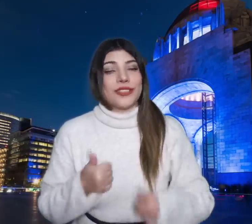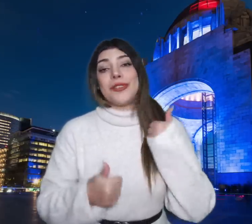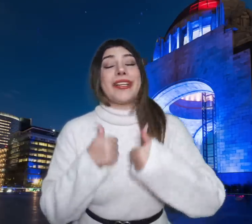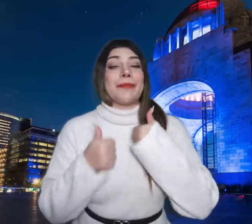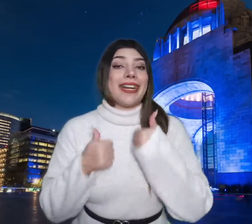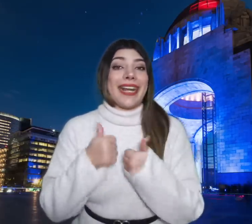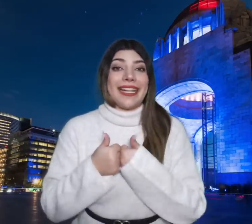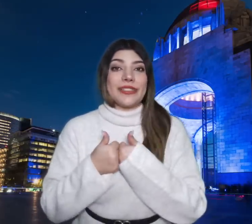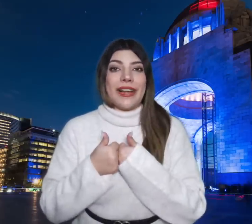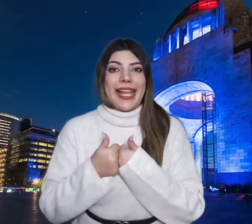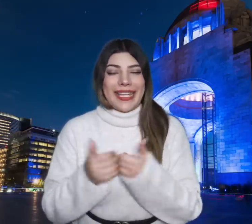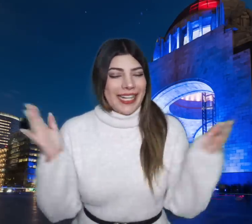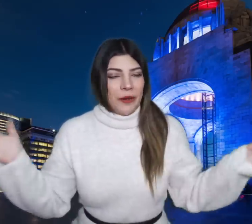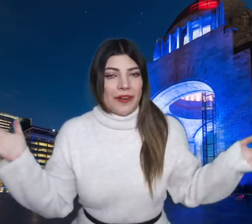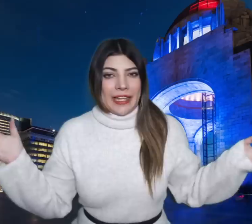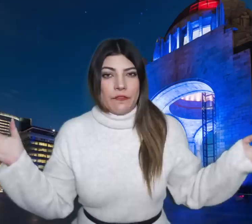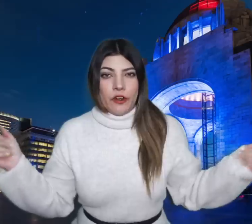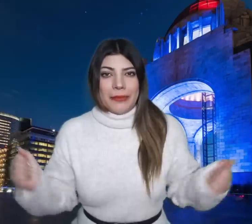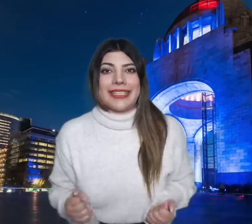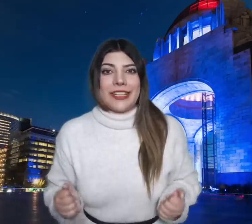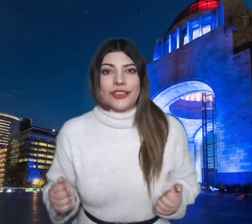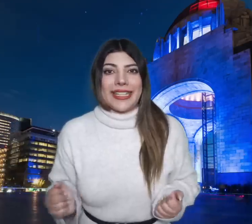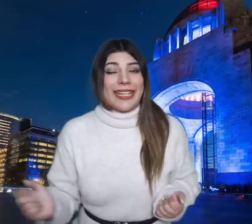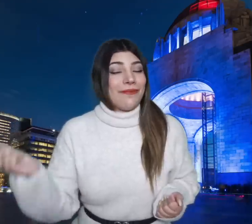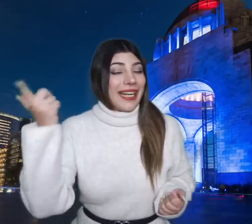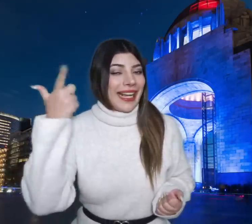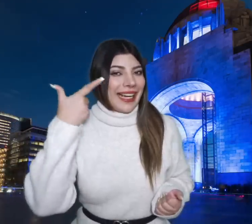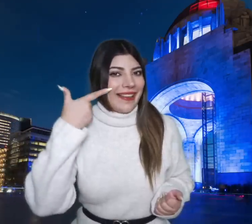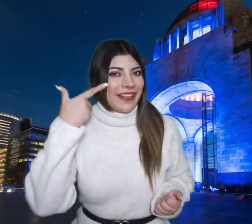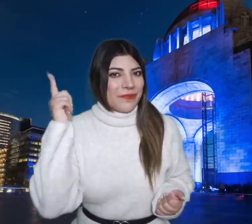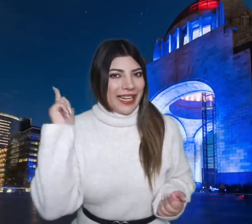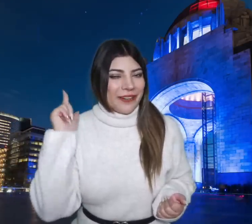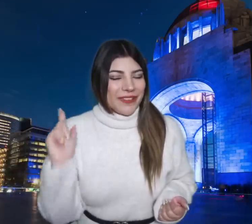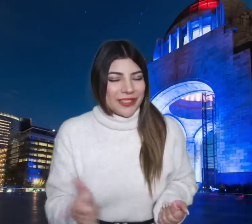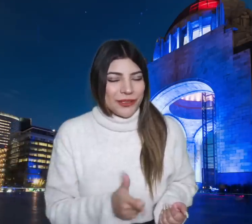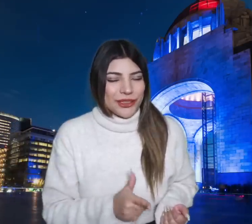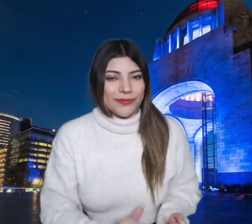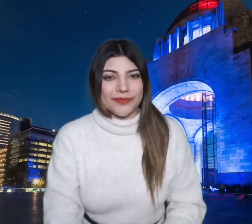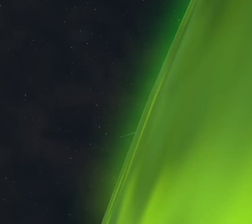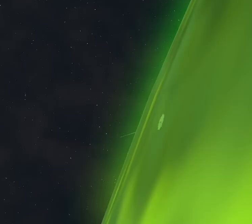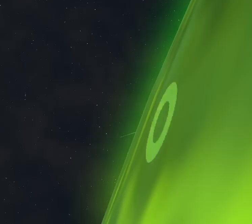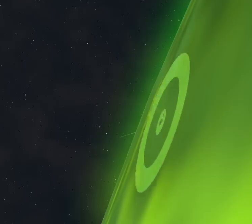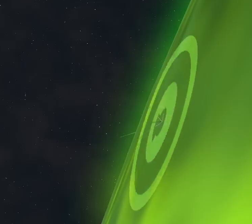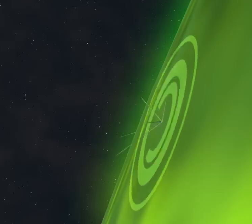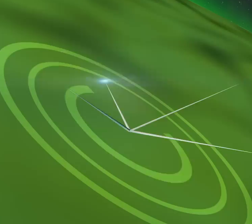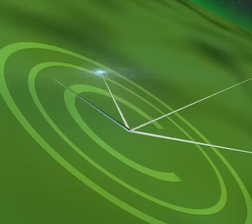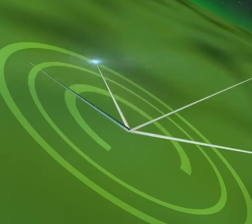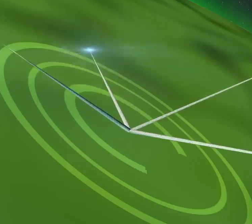gustado, los invito a que me regalen su like y recuerden, infórmense y no se dejen ver la cara de nopal. Nos vemos.